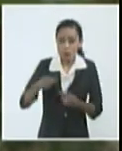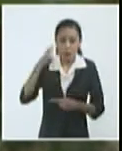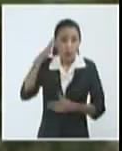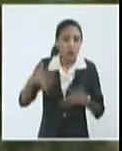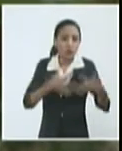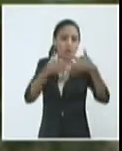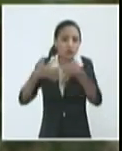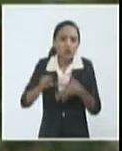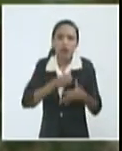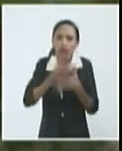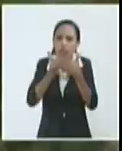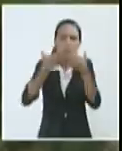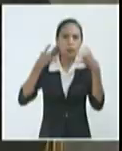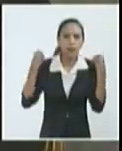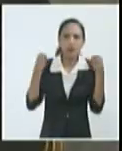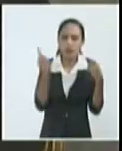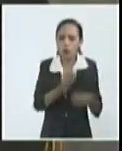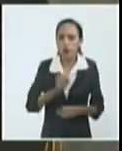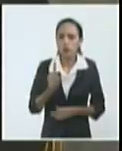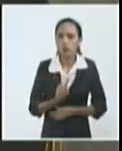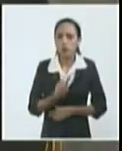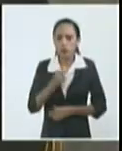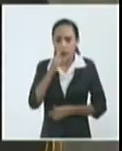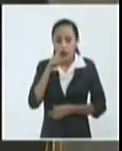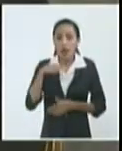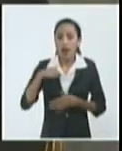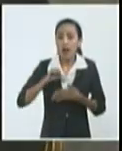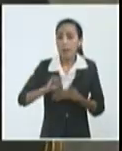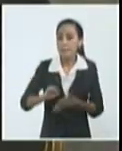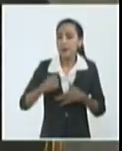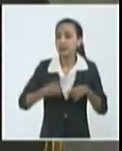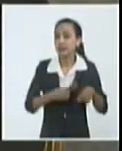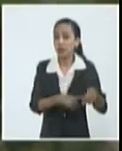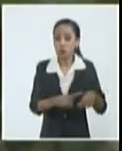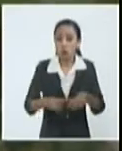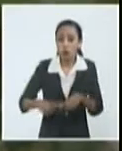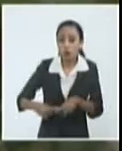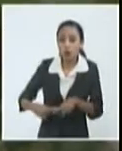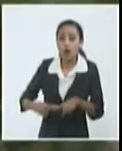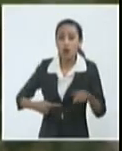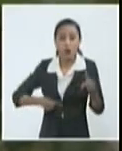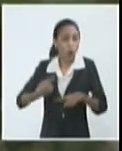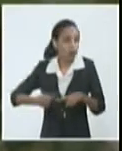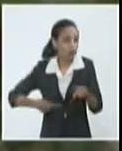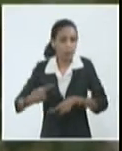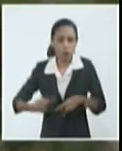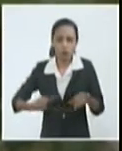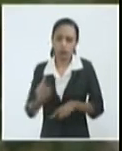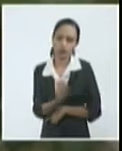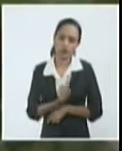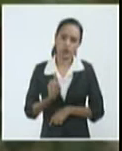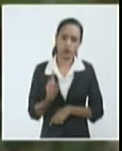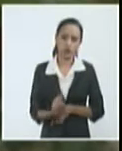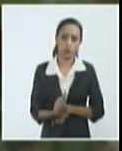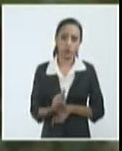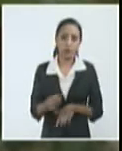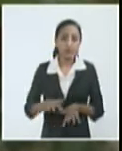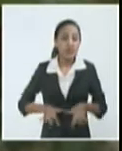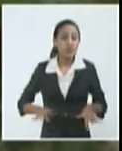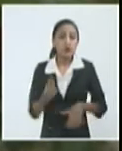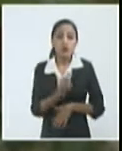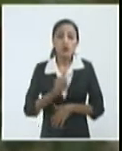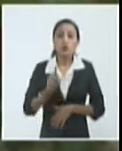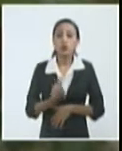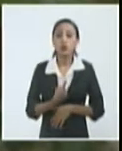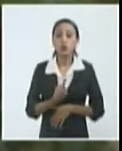como revolución, se reciben campañas y amenazas, prohibiciones y castigos. Y en estas condiciones hemos recibido más,